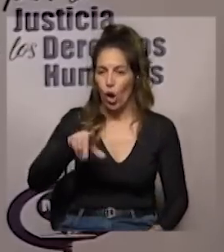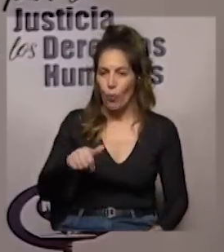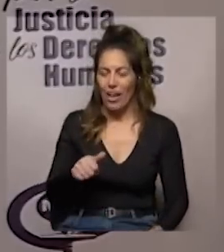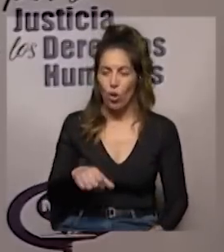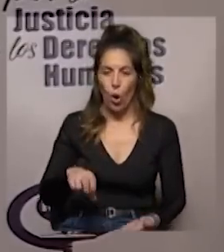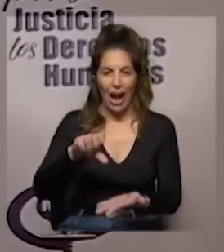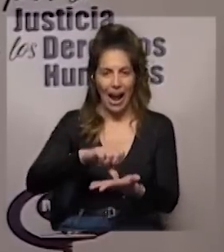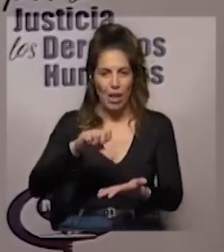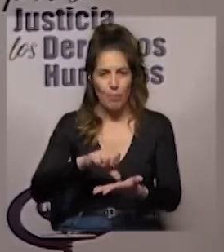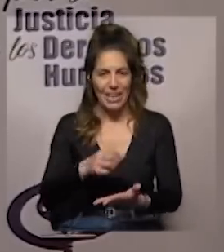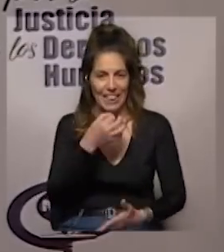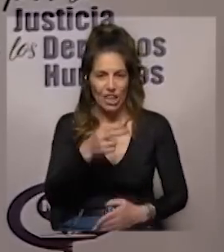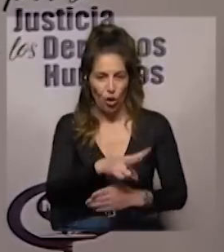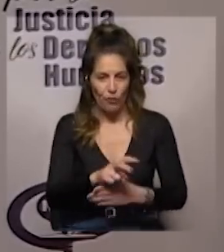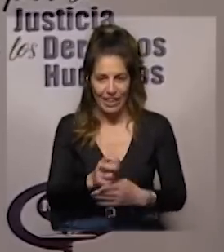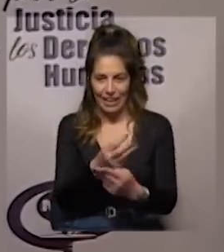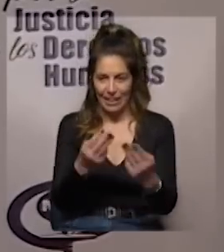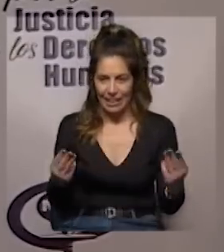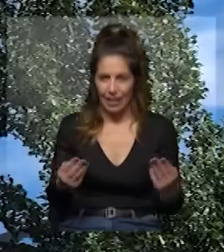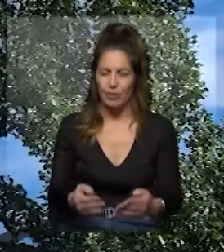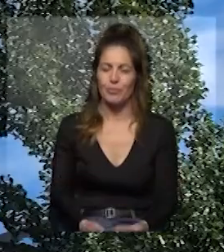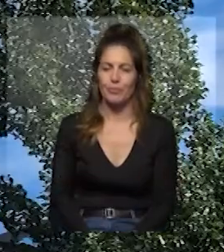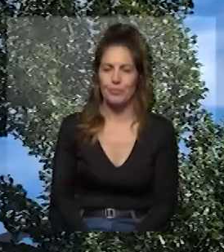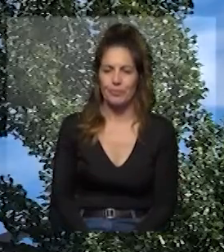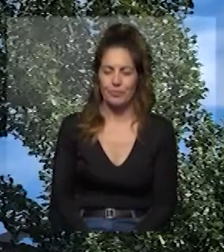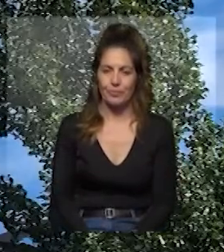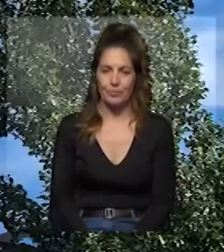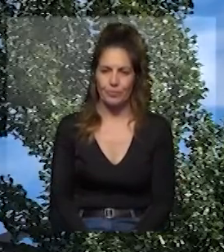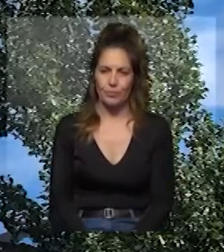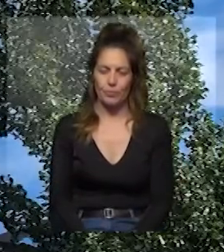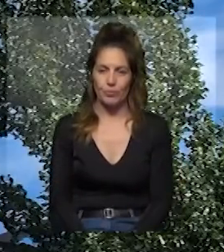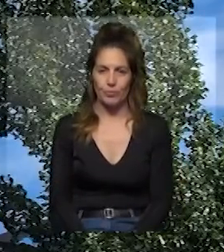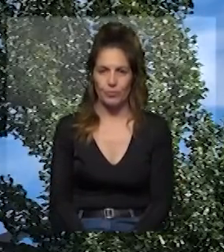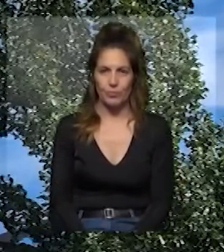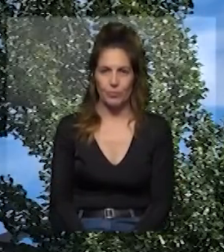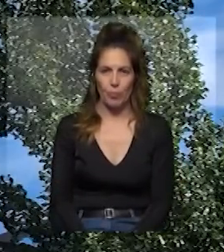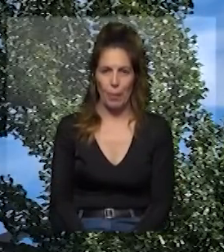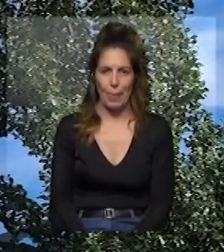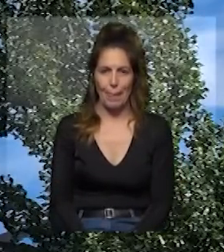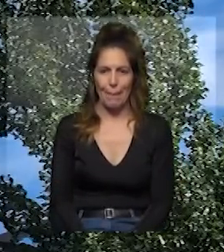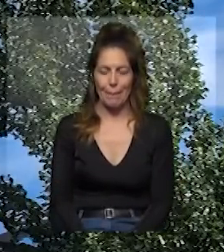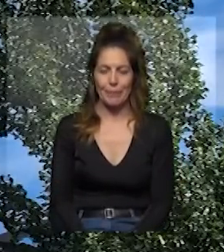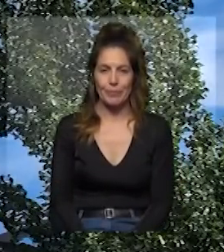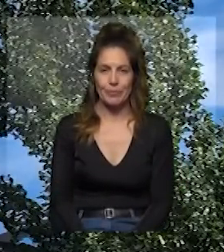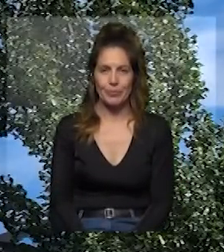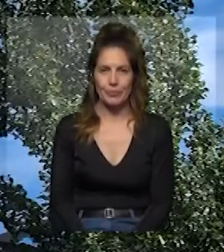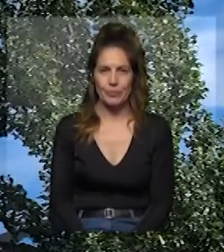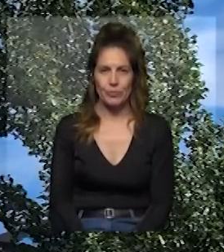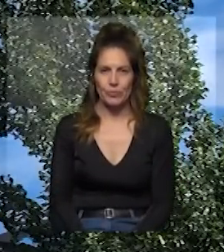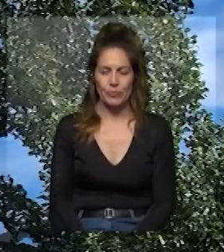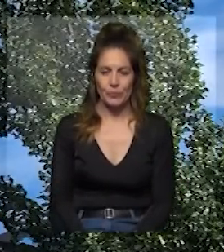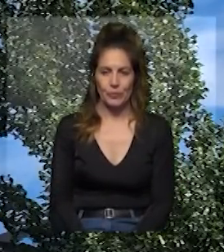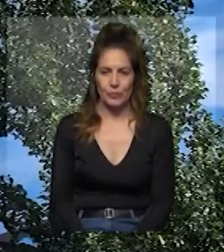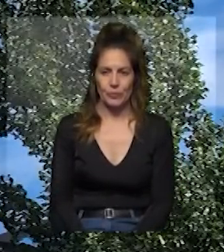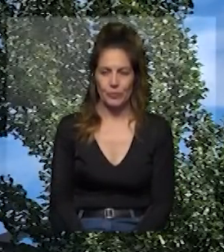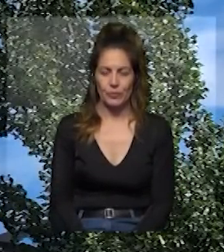nación sostuvo el fiscal general presentó mercado agrícola de Montevideo en el corazón de de un barrio